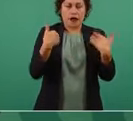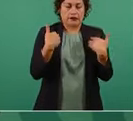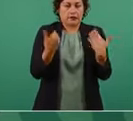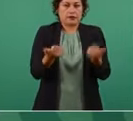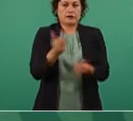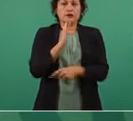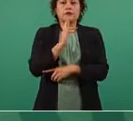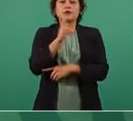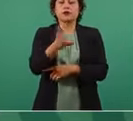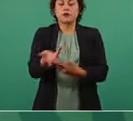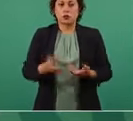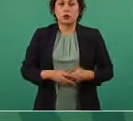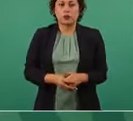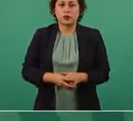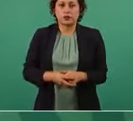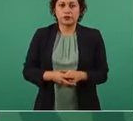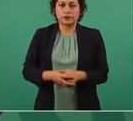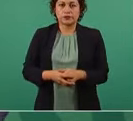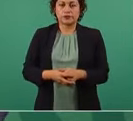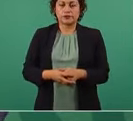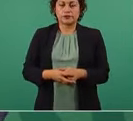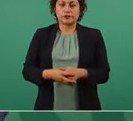además de que hay que